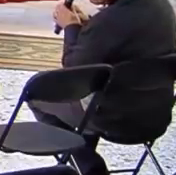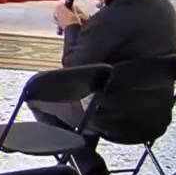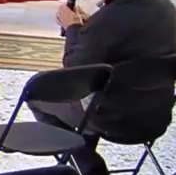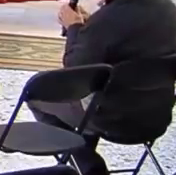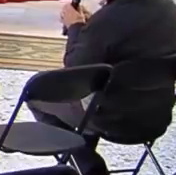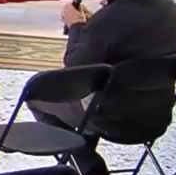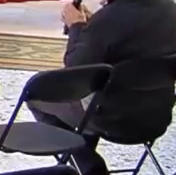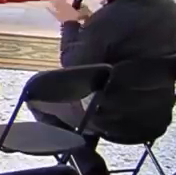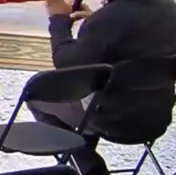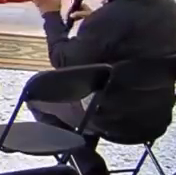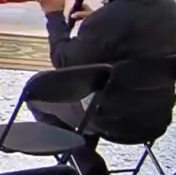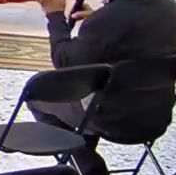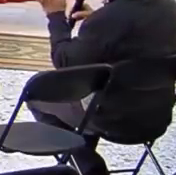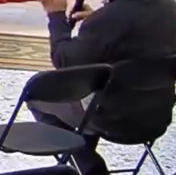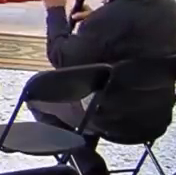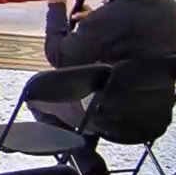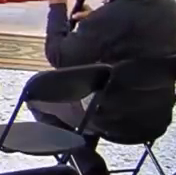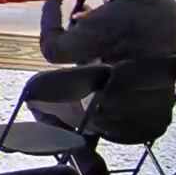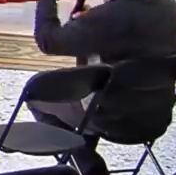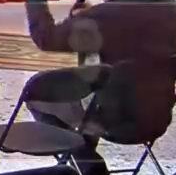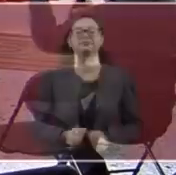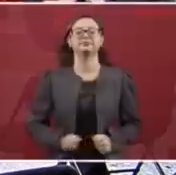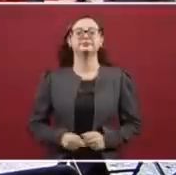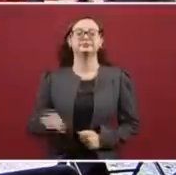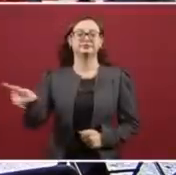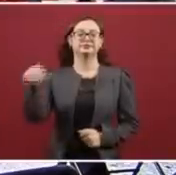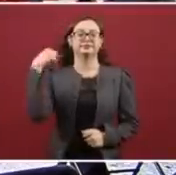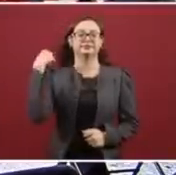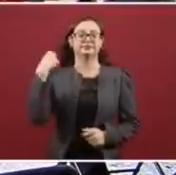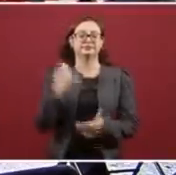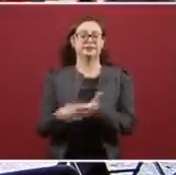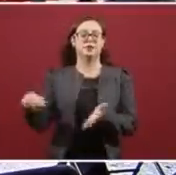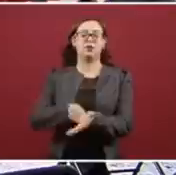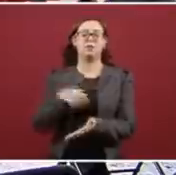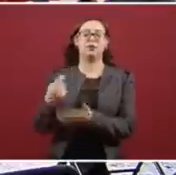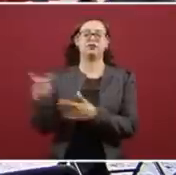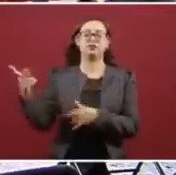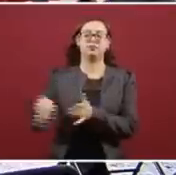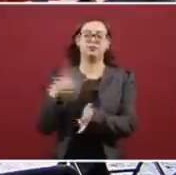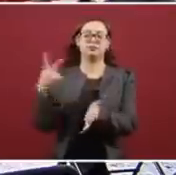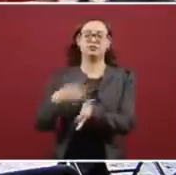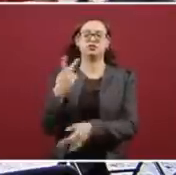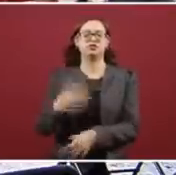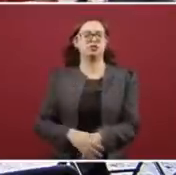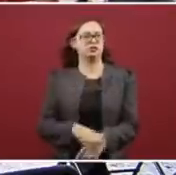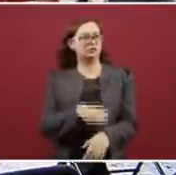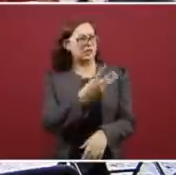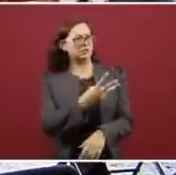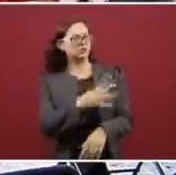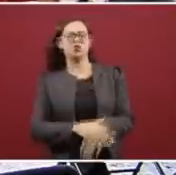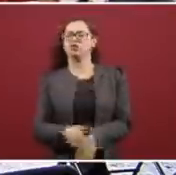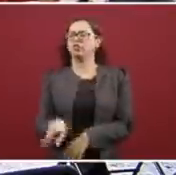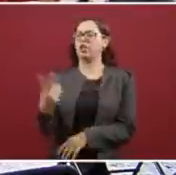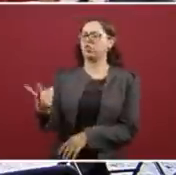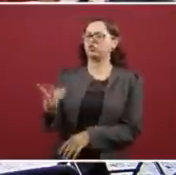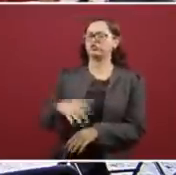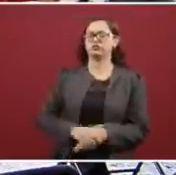tamaulipas es el lugar no hemos tenido dos incidentes del otro porque refería 3 2 2